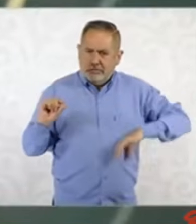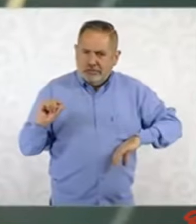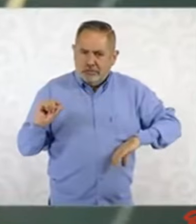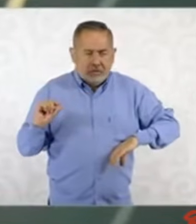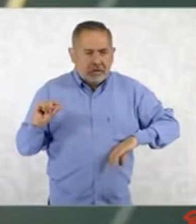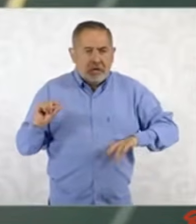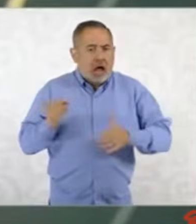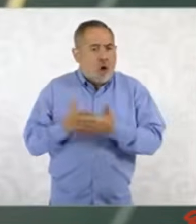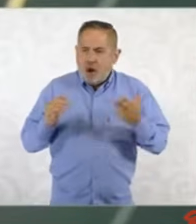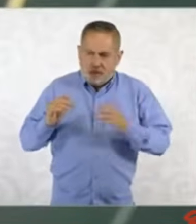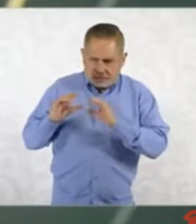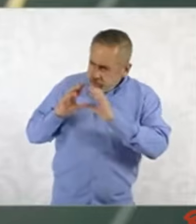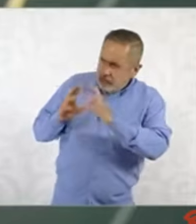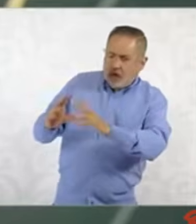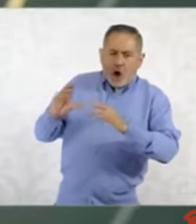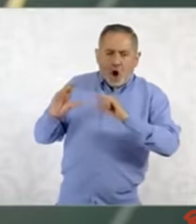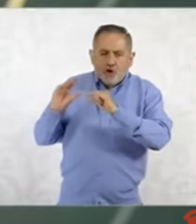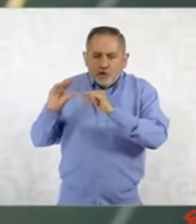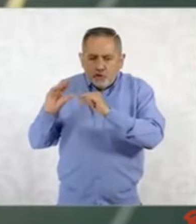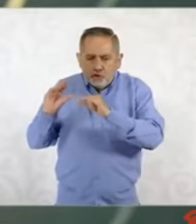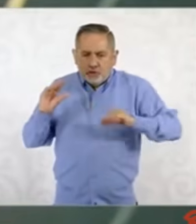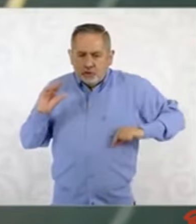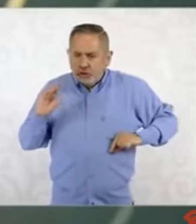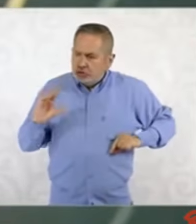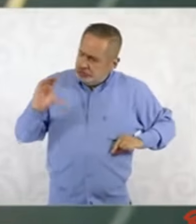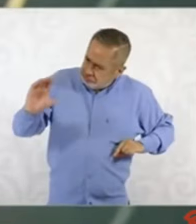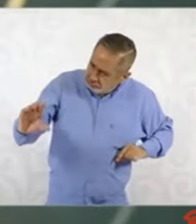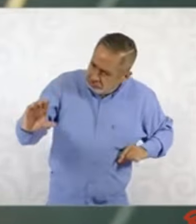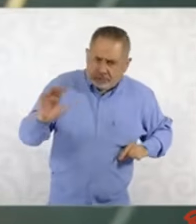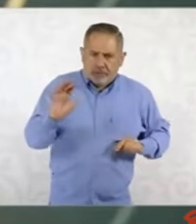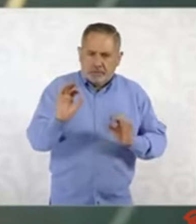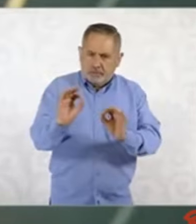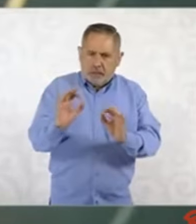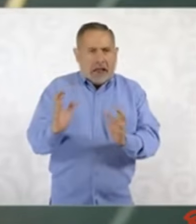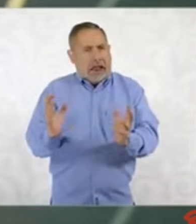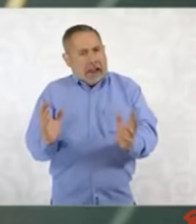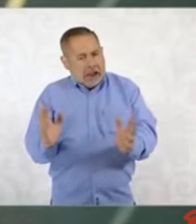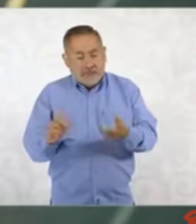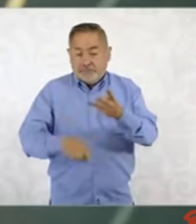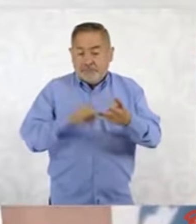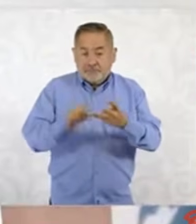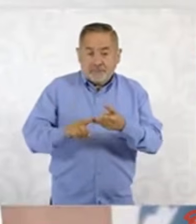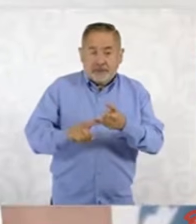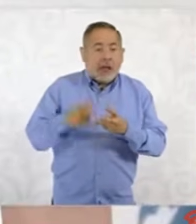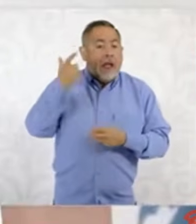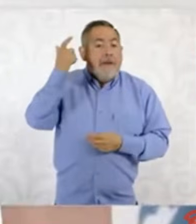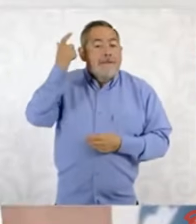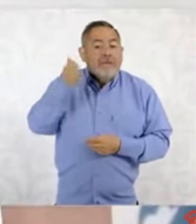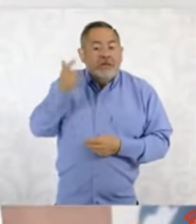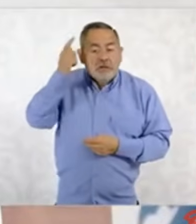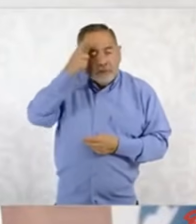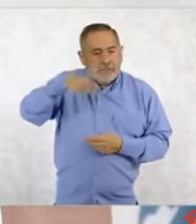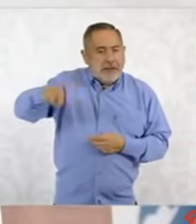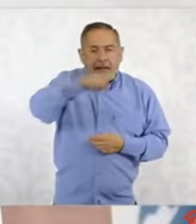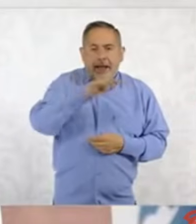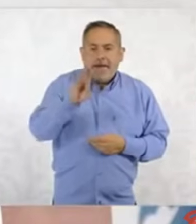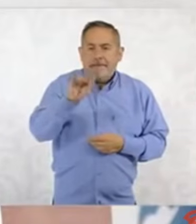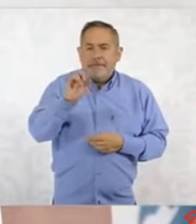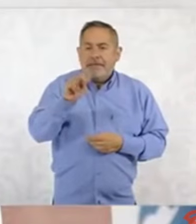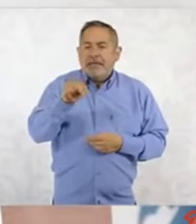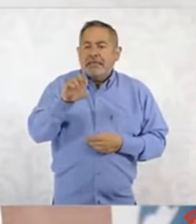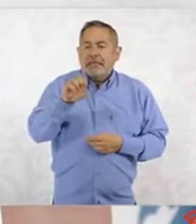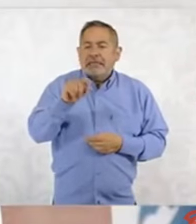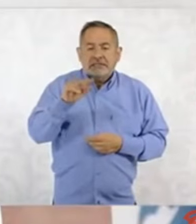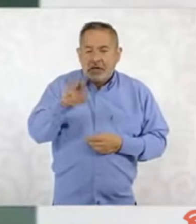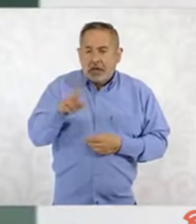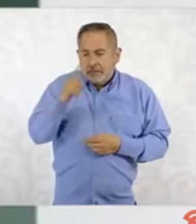el Bienestar, para nivelar las pensiones más bajas y que pudieran retirarse de forma análoga que los que están en el